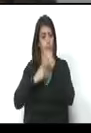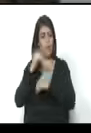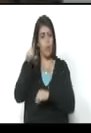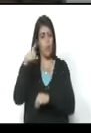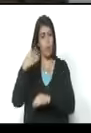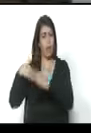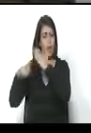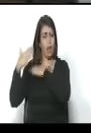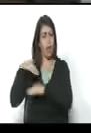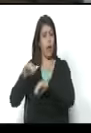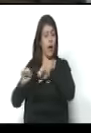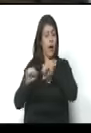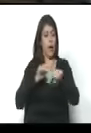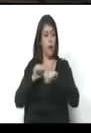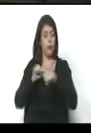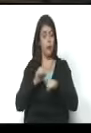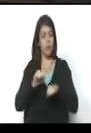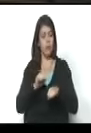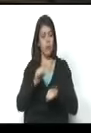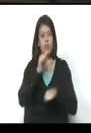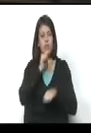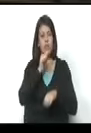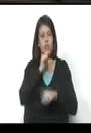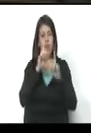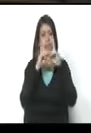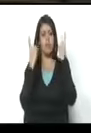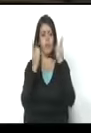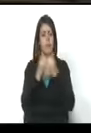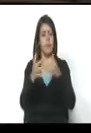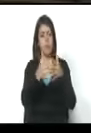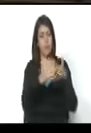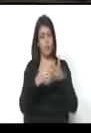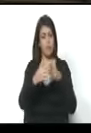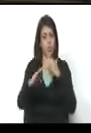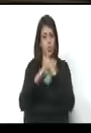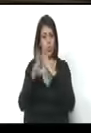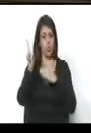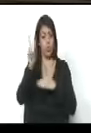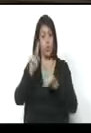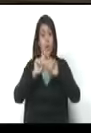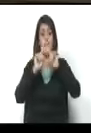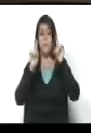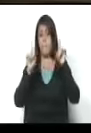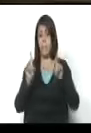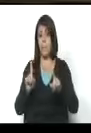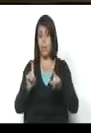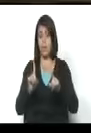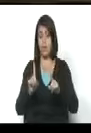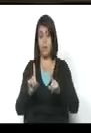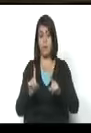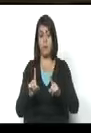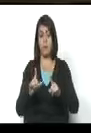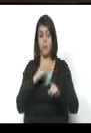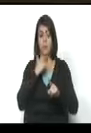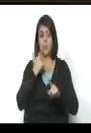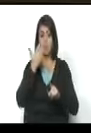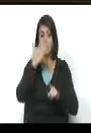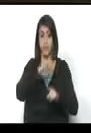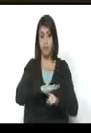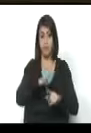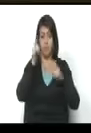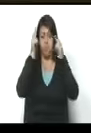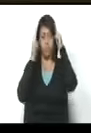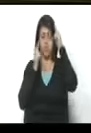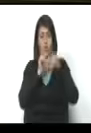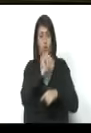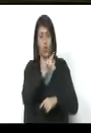hubo acciones por parte del Departamento de Estado en contra de Venezuela. Pero a la partida física de nuestro comandante,